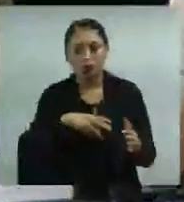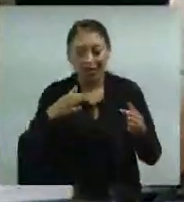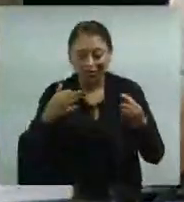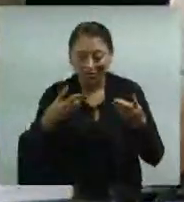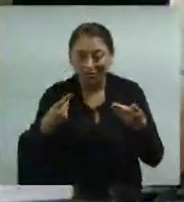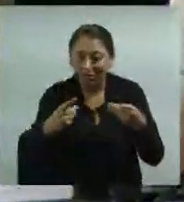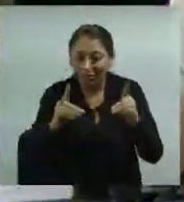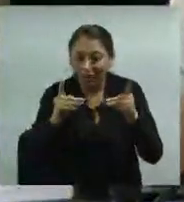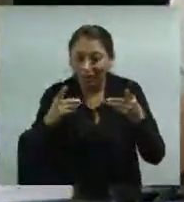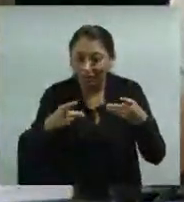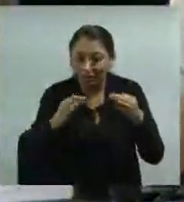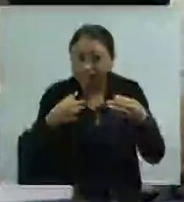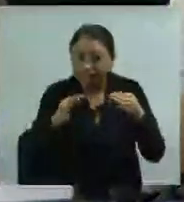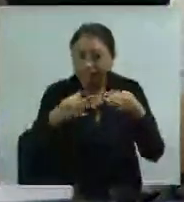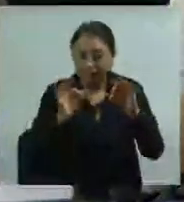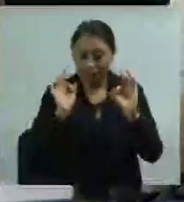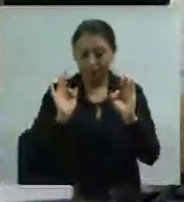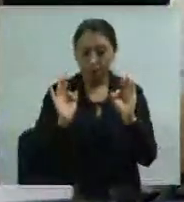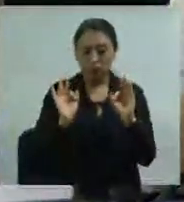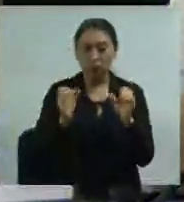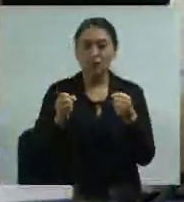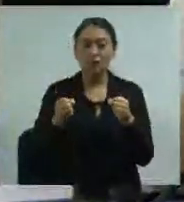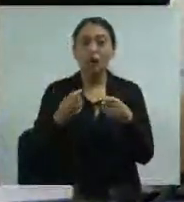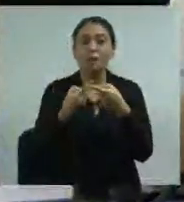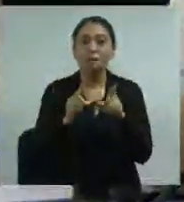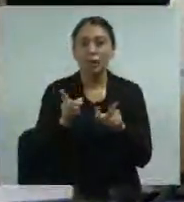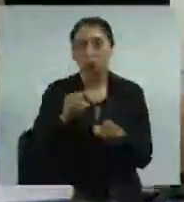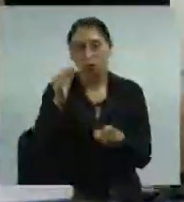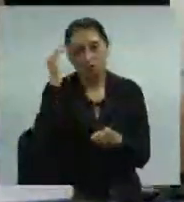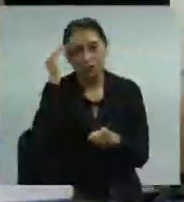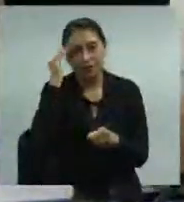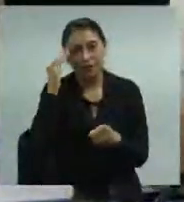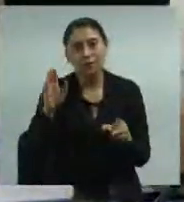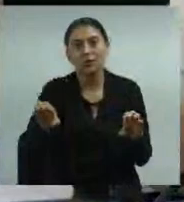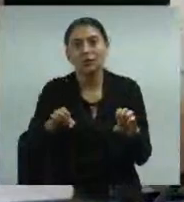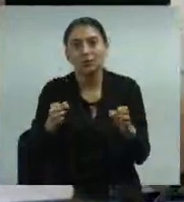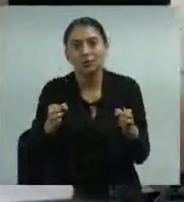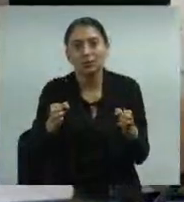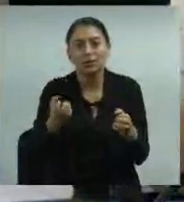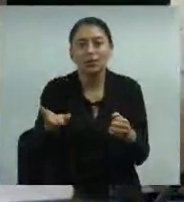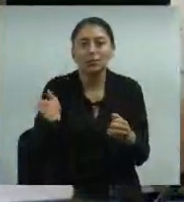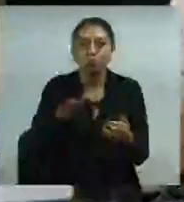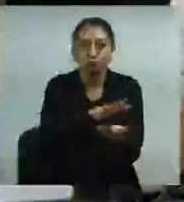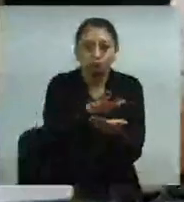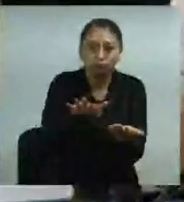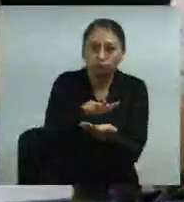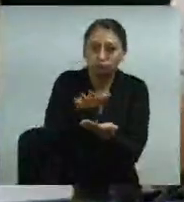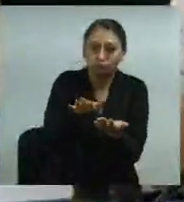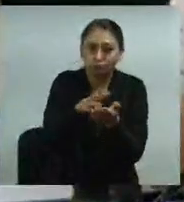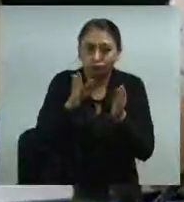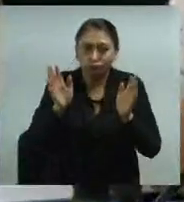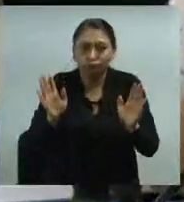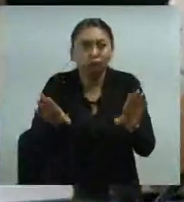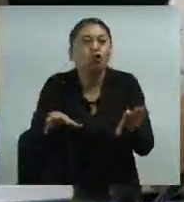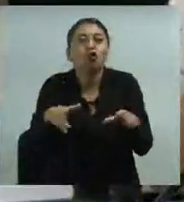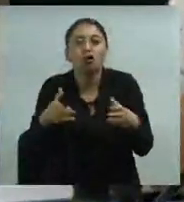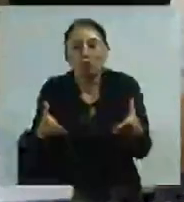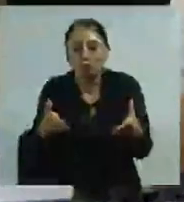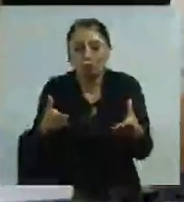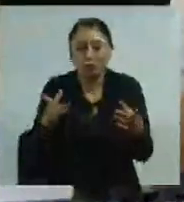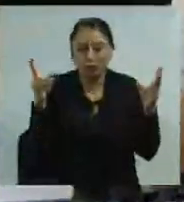se había discutido, no se había visto los pros y los contras, y vean en el enredo que está actualmente el tema de gobernadores y